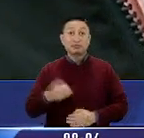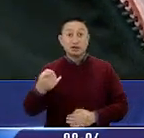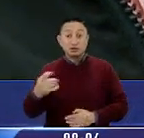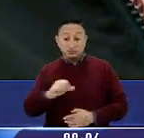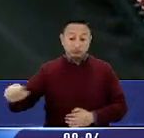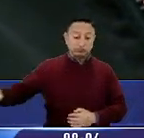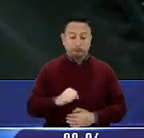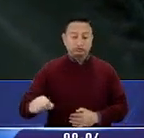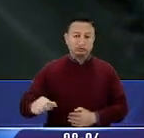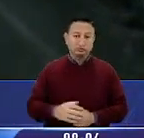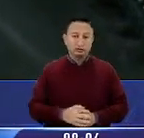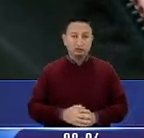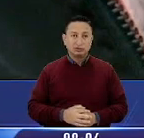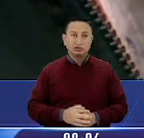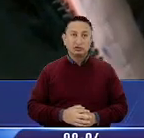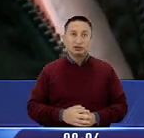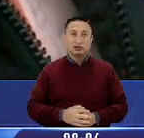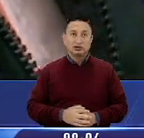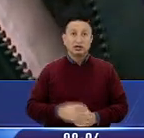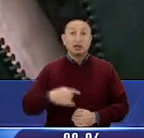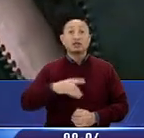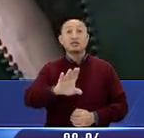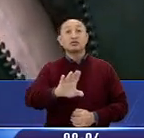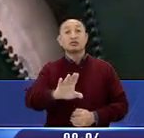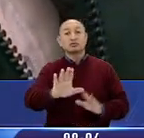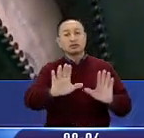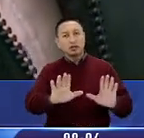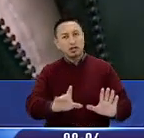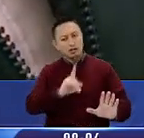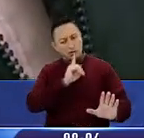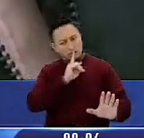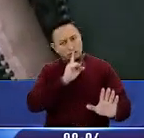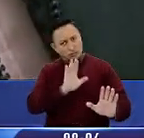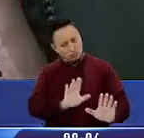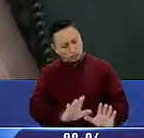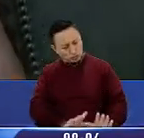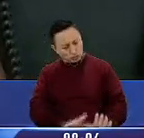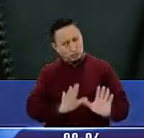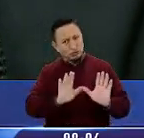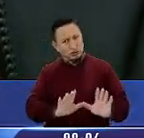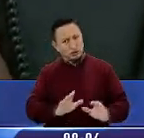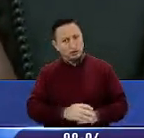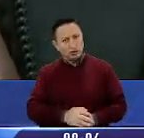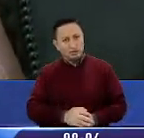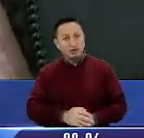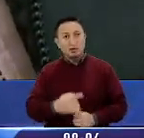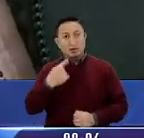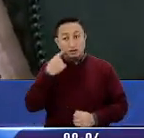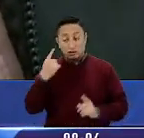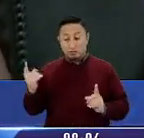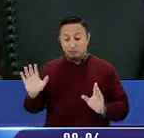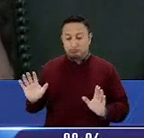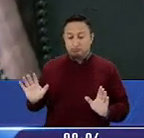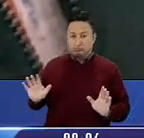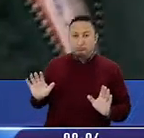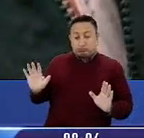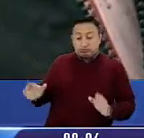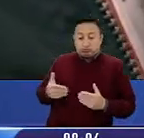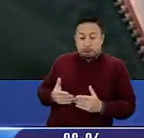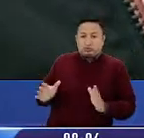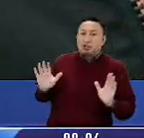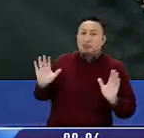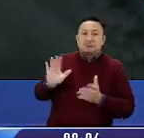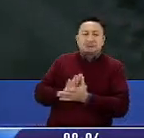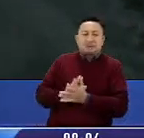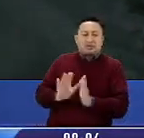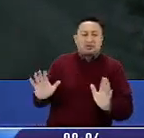y me dice, no hagas nada, aquí quédate quieto. Cuando ya lo vi al cuchillo, le digo, tranquilo, ya, le digo, no pasa nada.